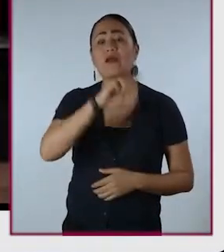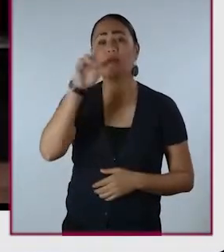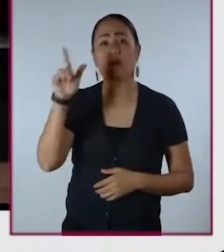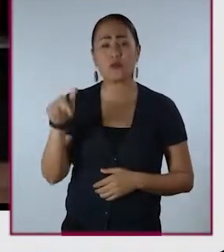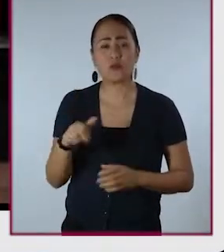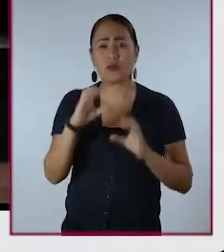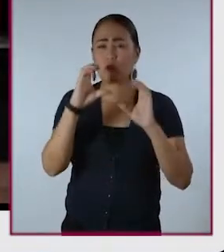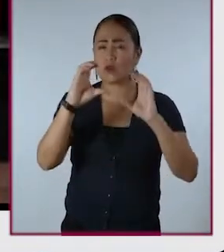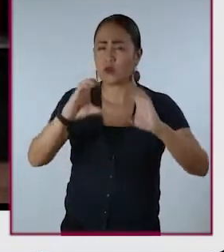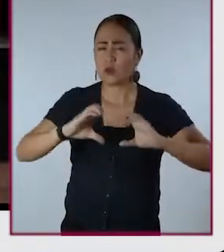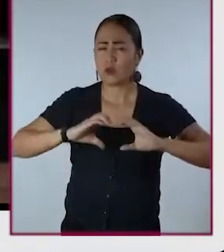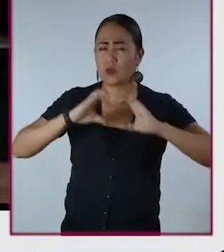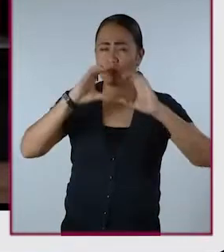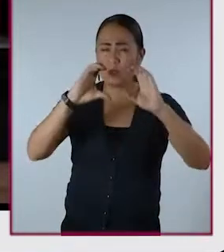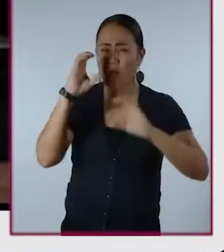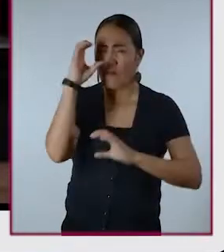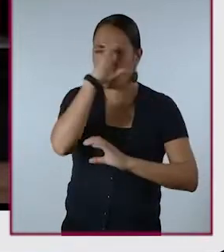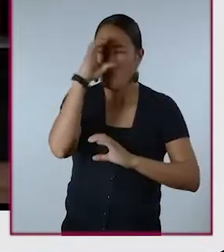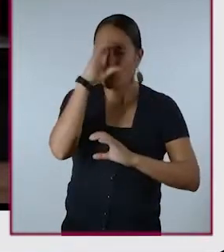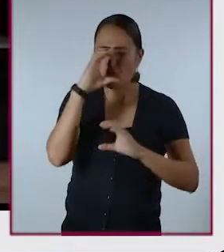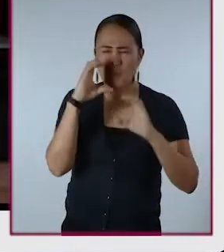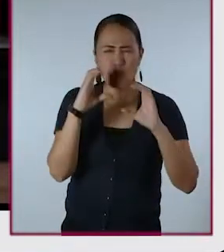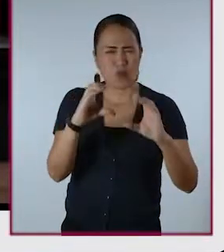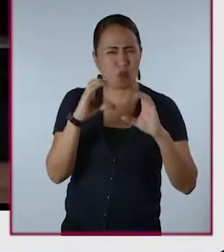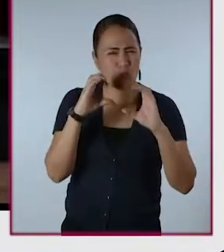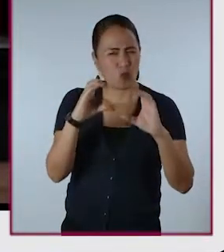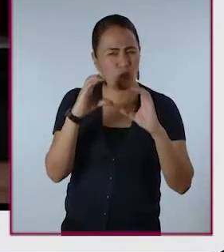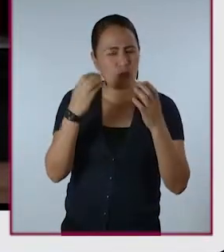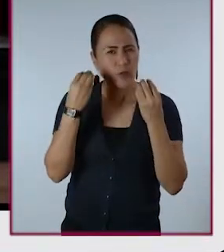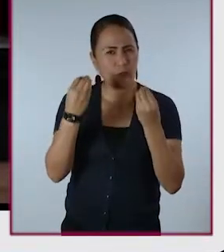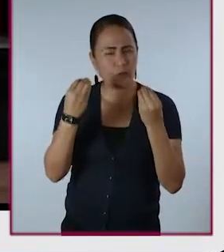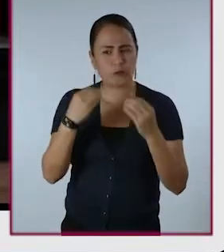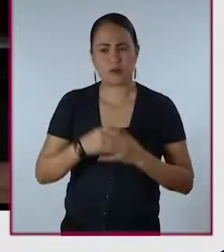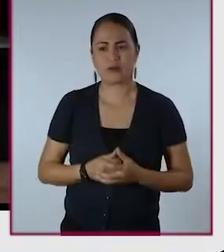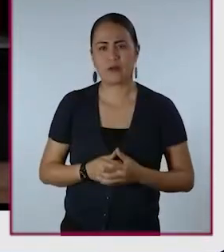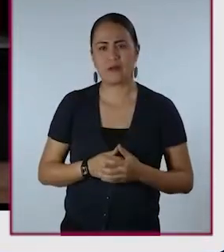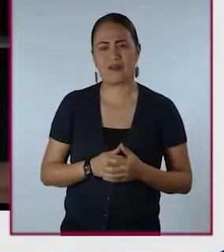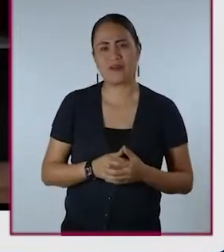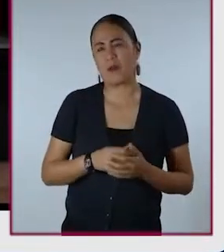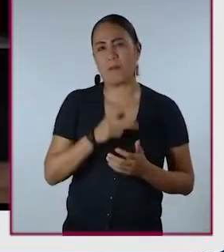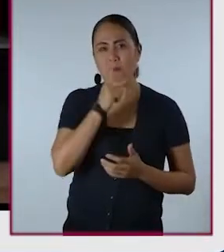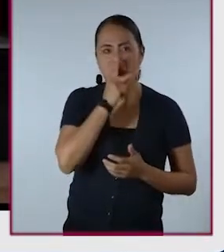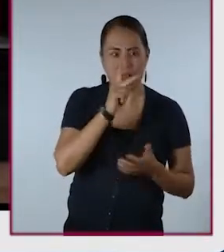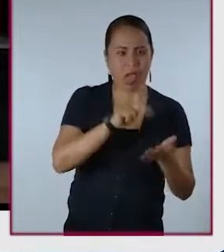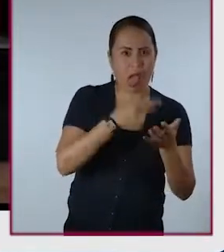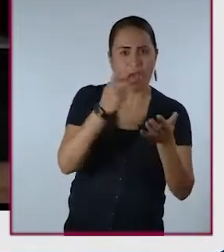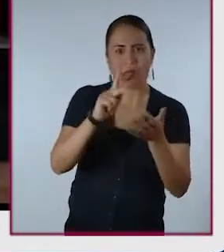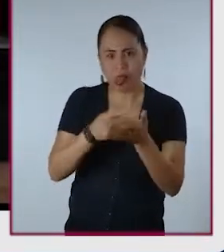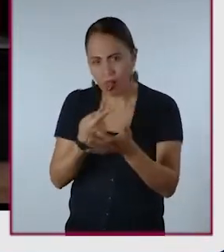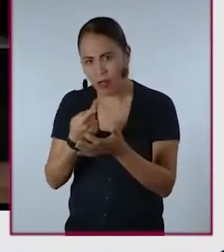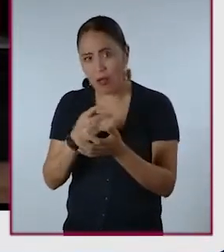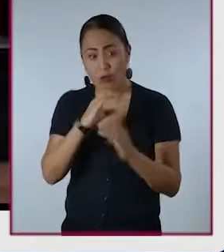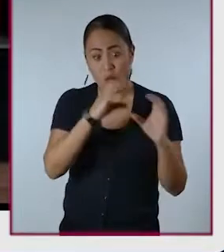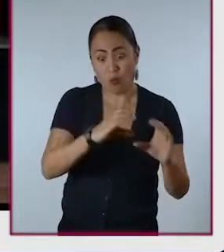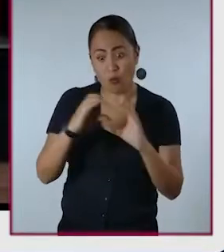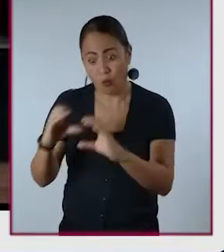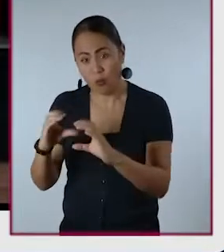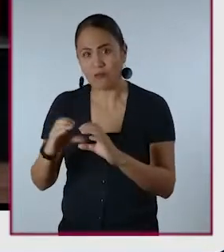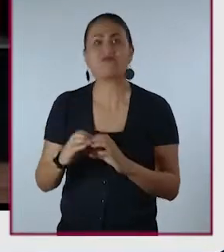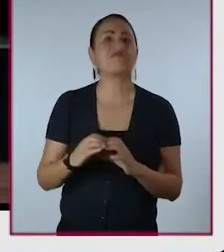cuidarla con extremo cuidado. Es decir, este es un pleonasmo, pero es muy